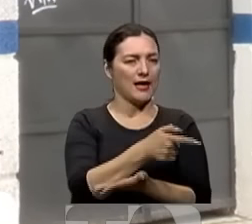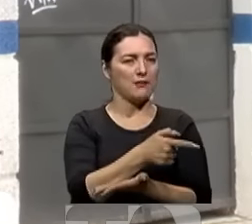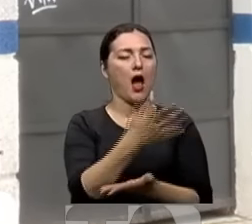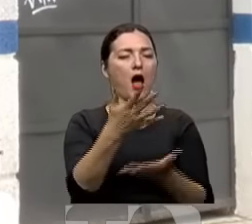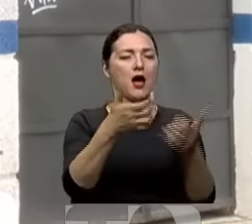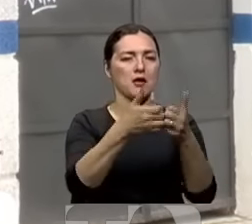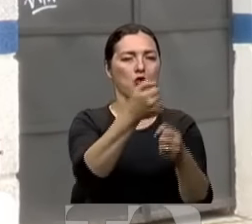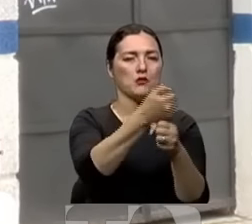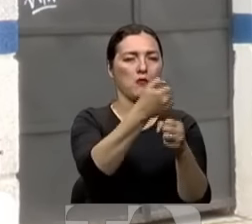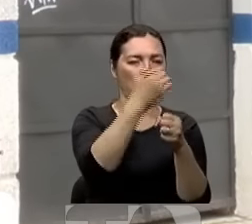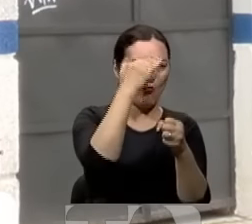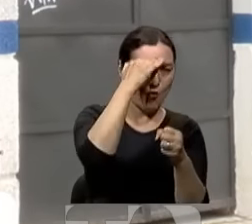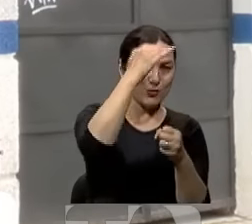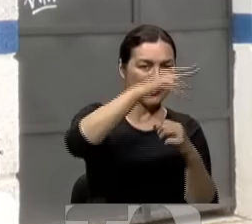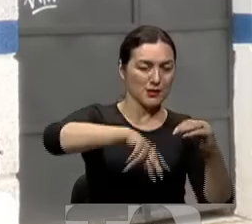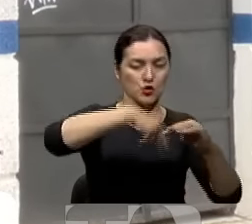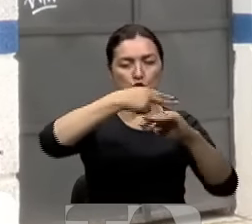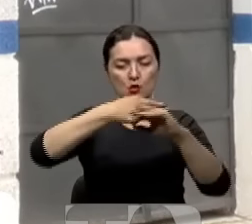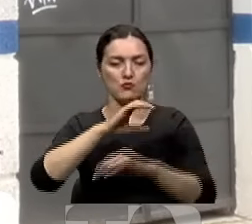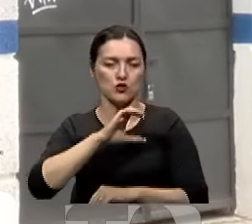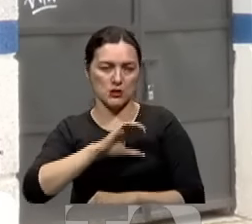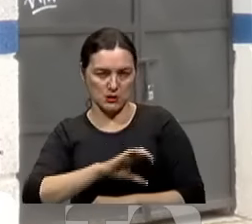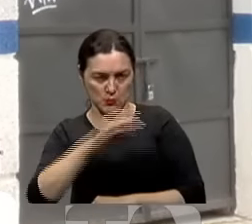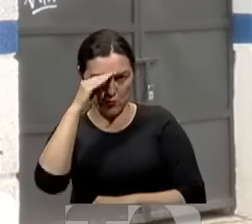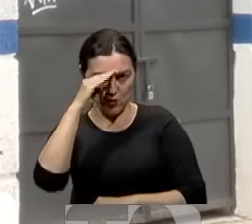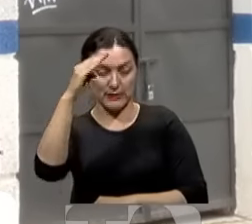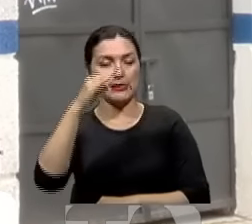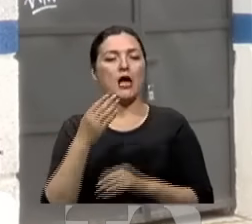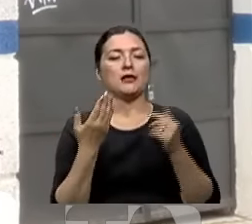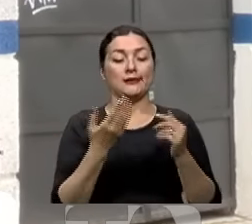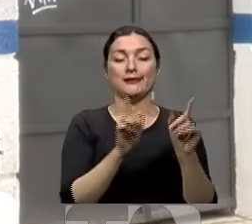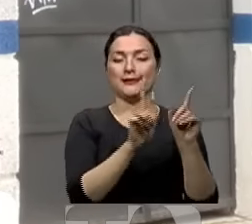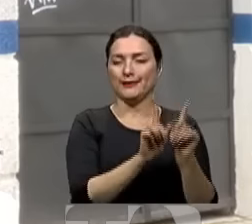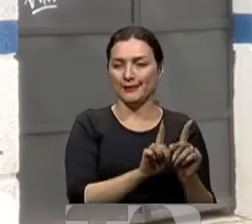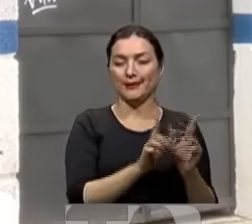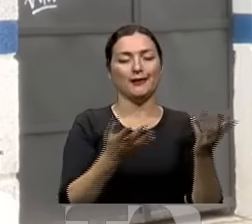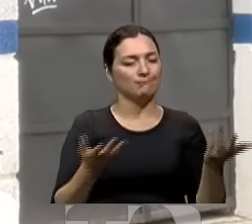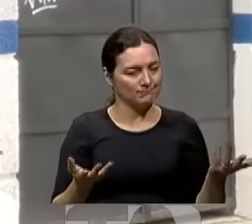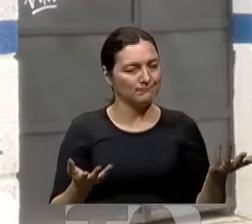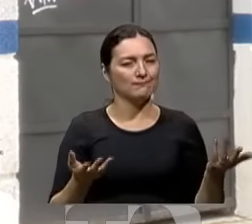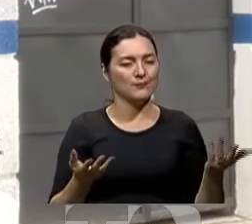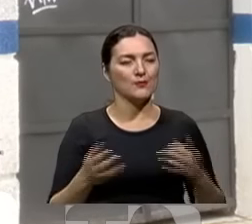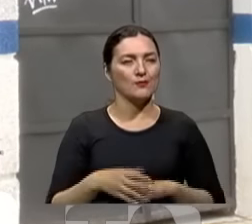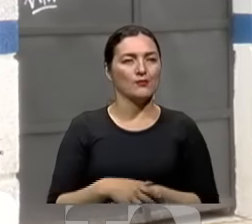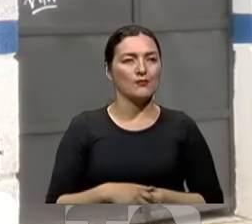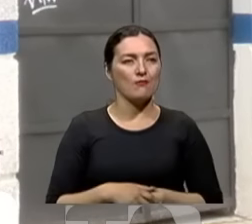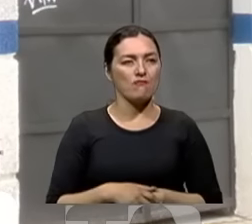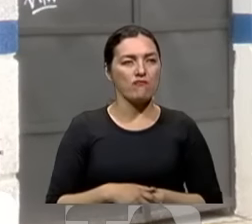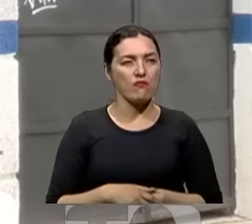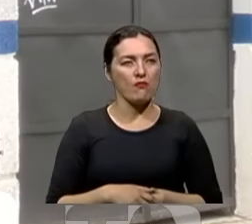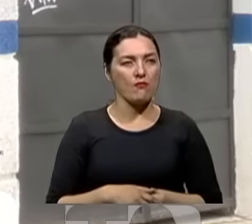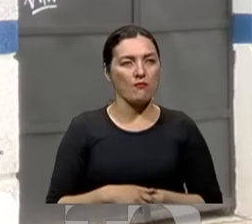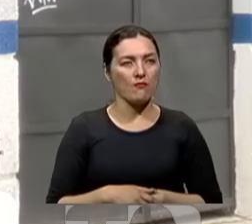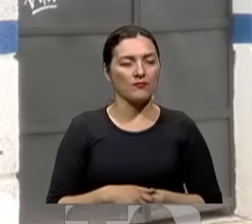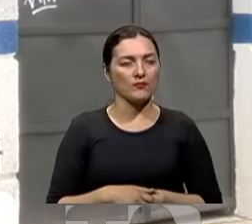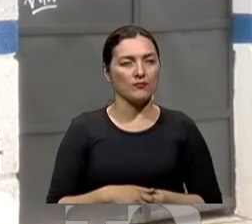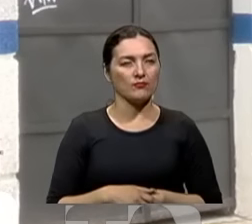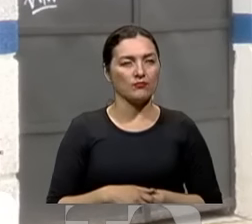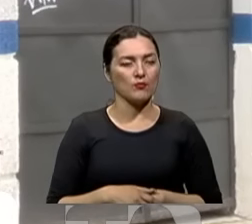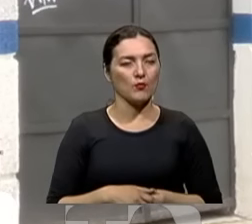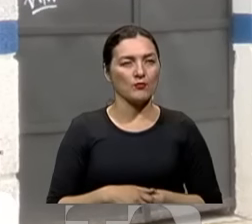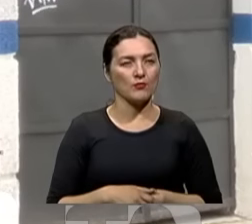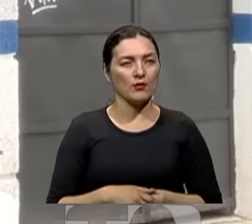observado, que en los lugares donde existen infraestructuras intervenidas y había una duplicidad, es efectivamente